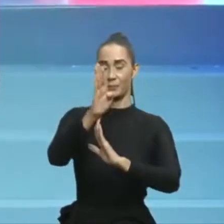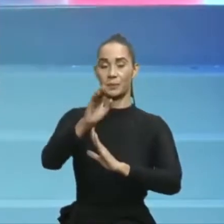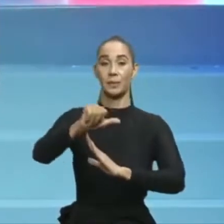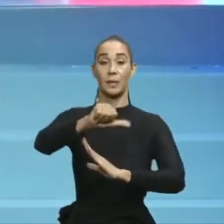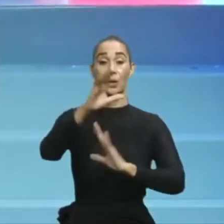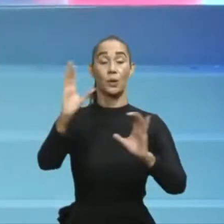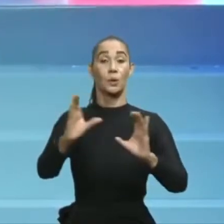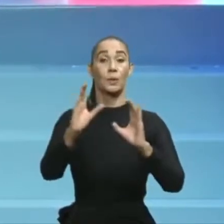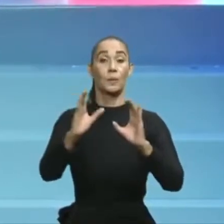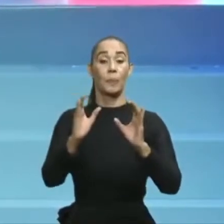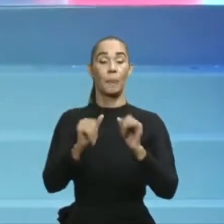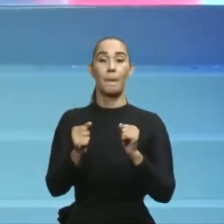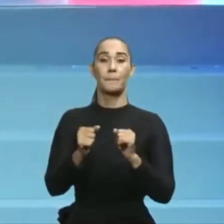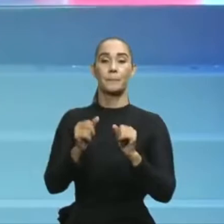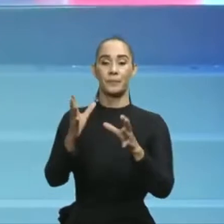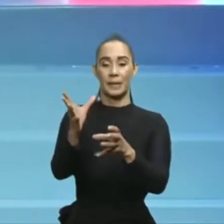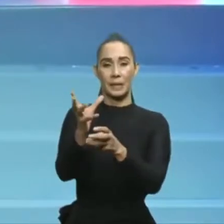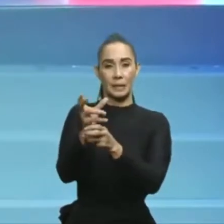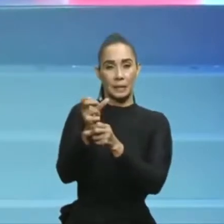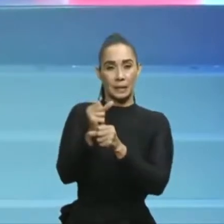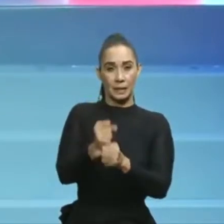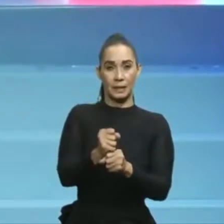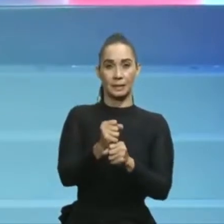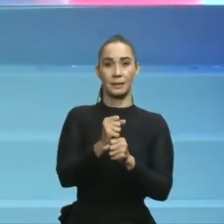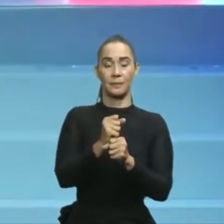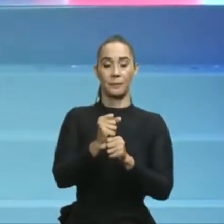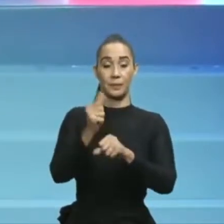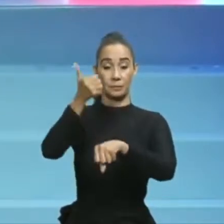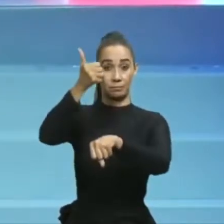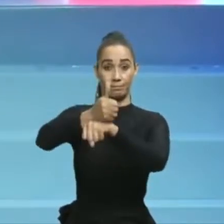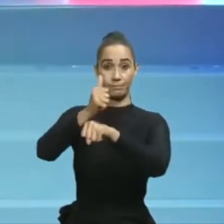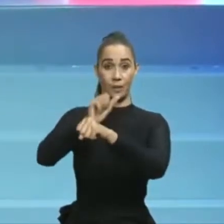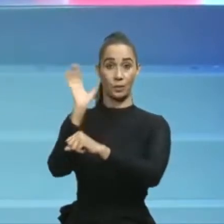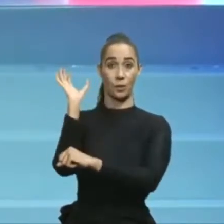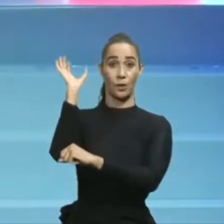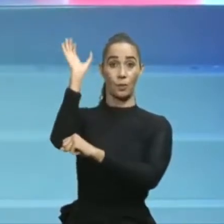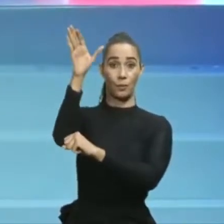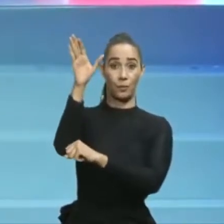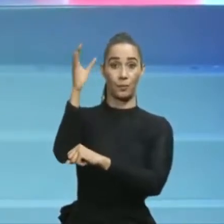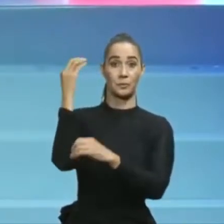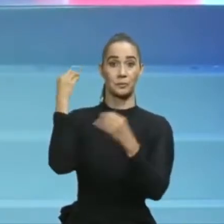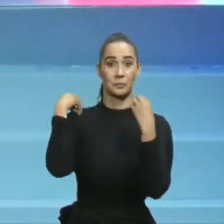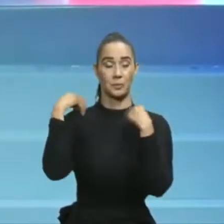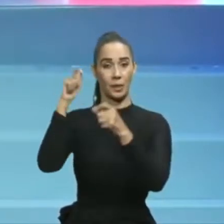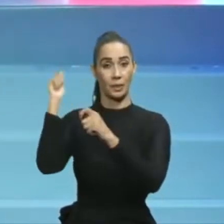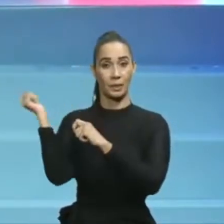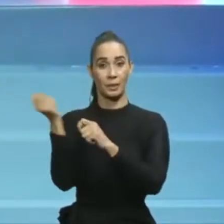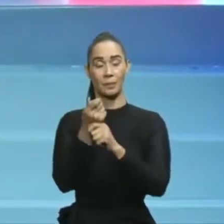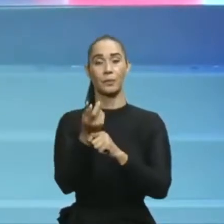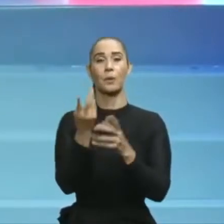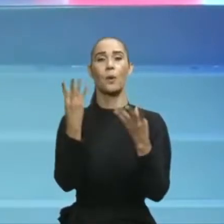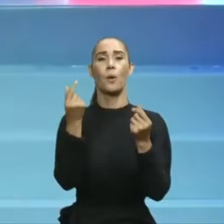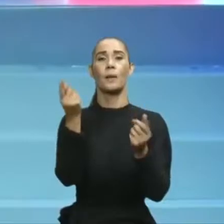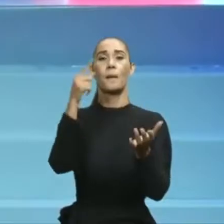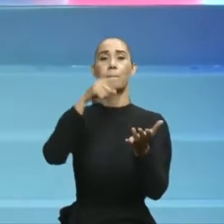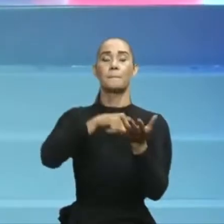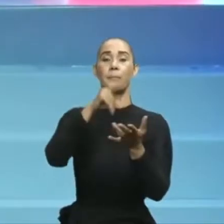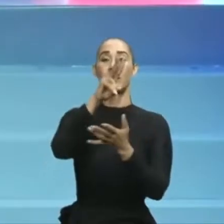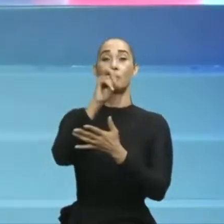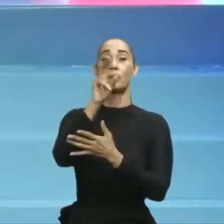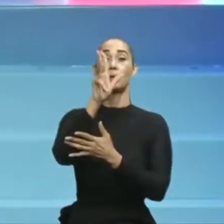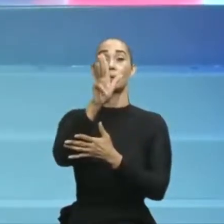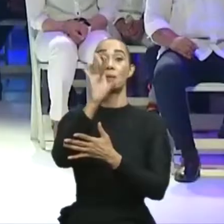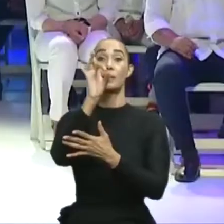hemos procedido al rescate y rehabilitación de instalaciones deportivas hasta 1.238 en todo el país